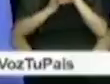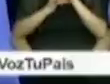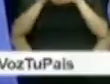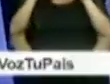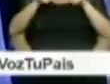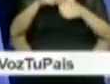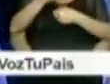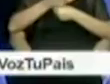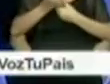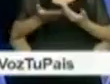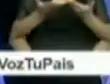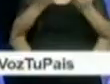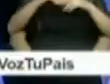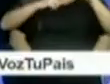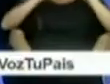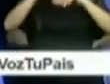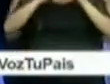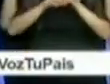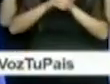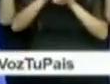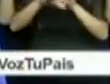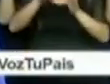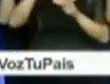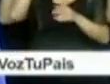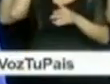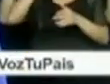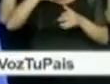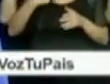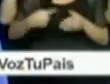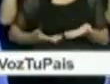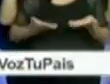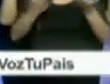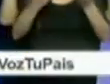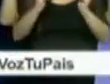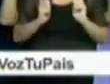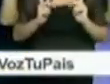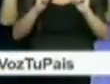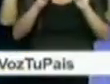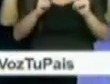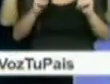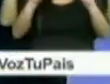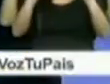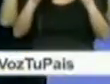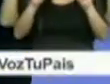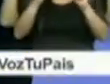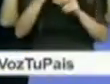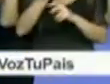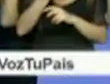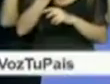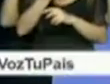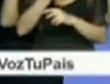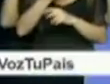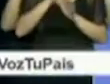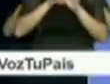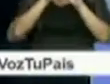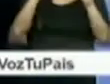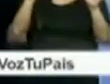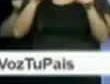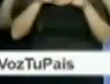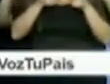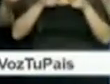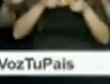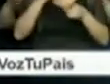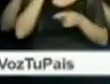Esta obra se construirá con una donación del gobierno chino para brindar atención en áreas de medicina general, oncología,